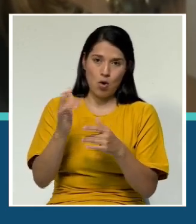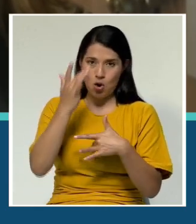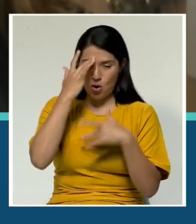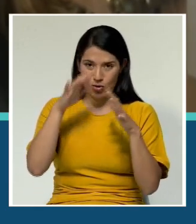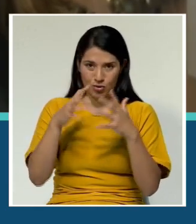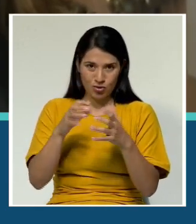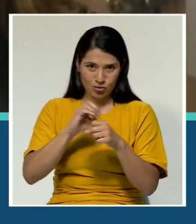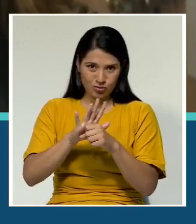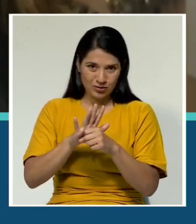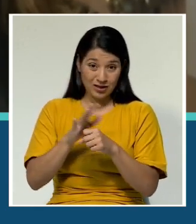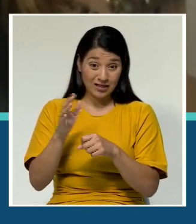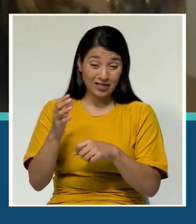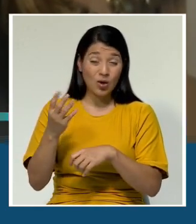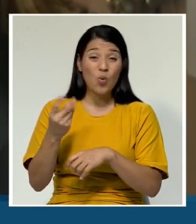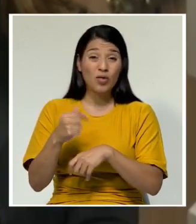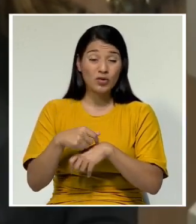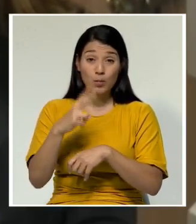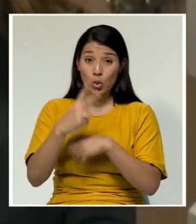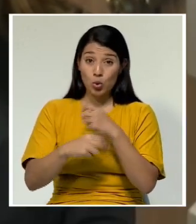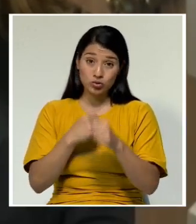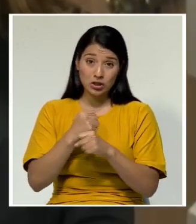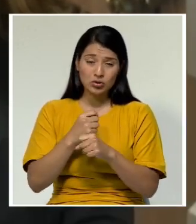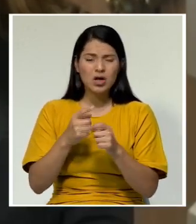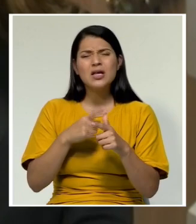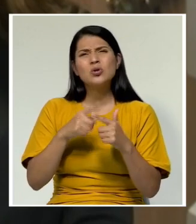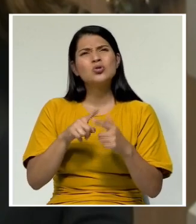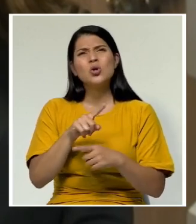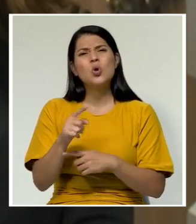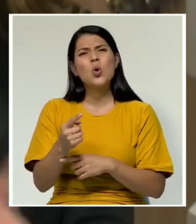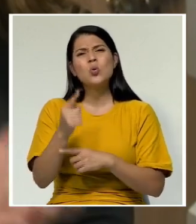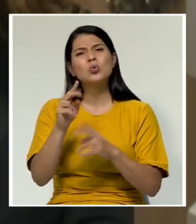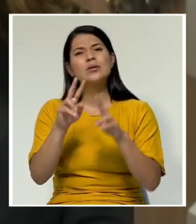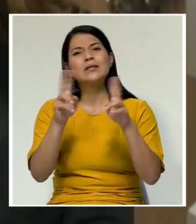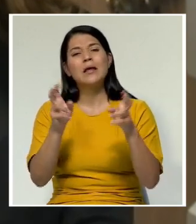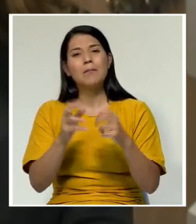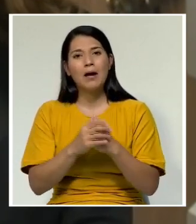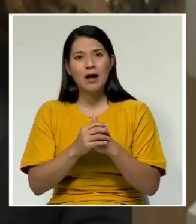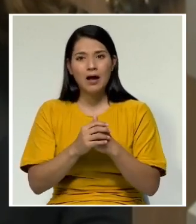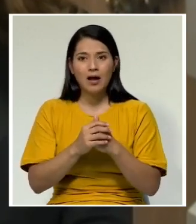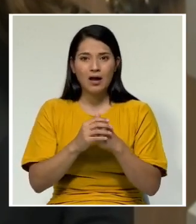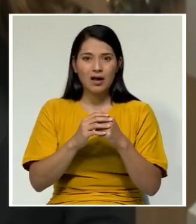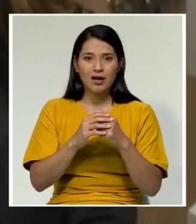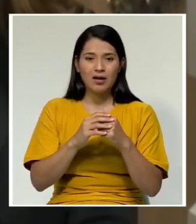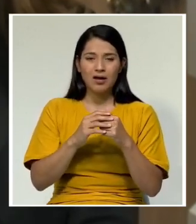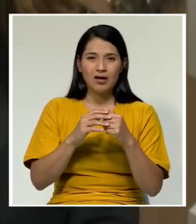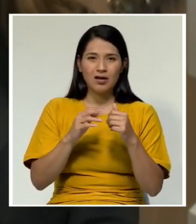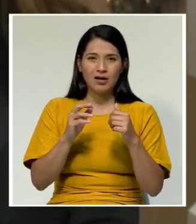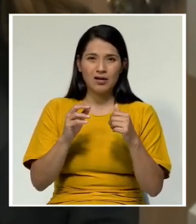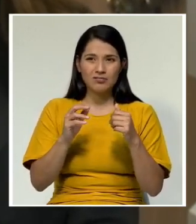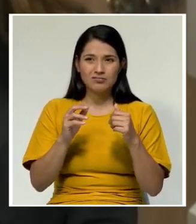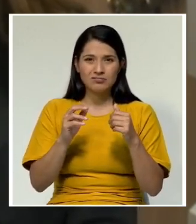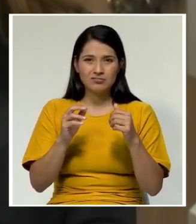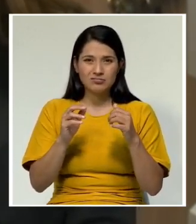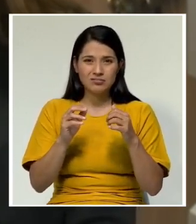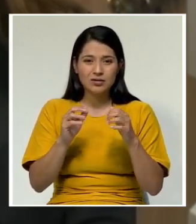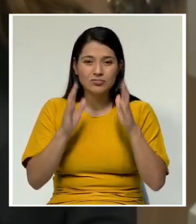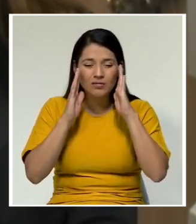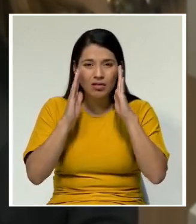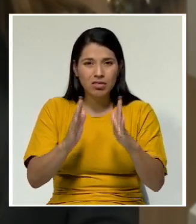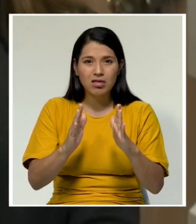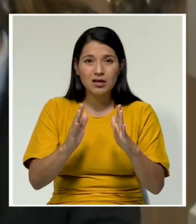Alvarado, explicó las razones por las cuales se exoneró a algunas instituciones de cumplir la regla. Según Alvarado, el hecho de que